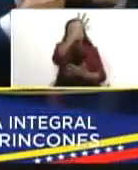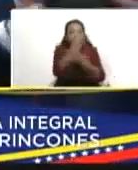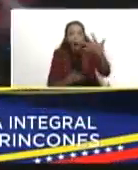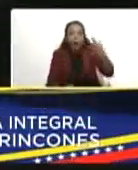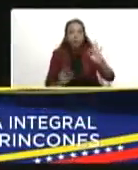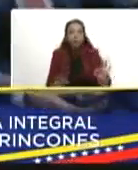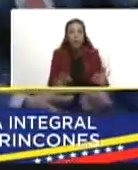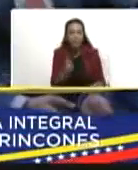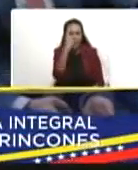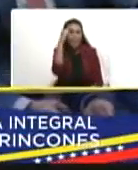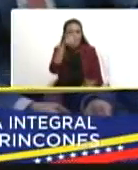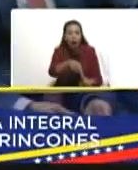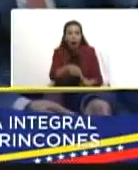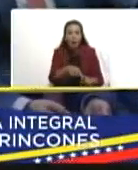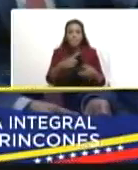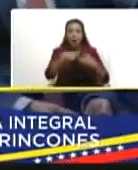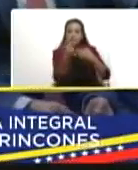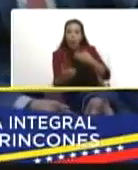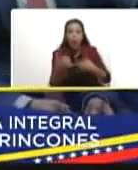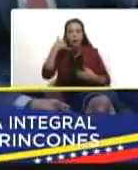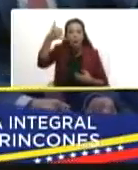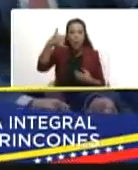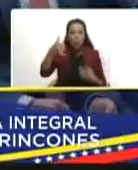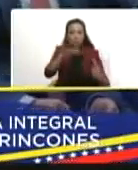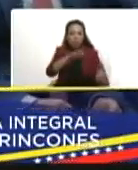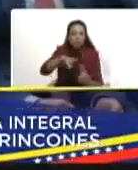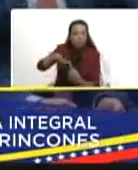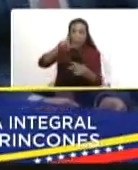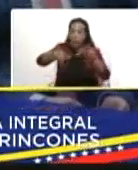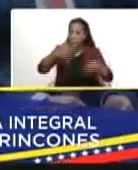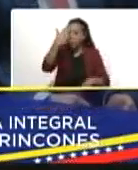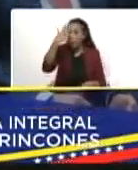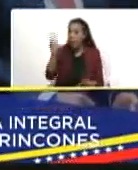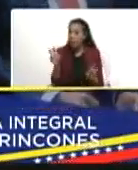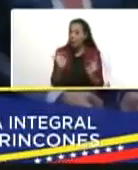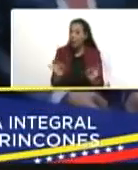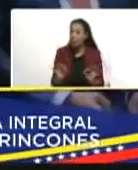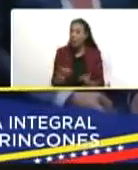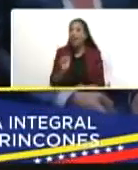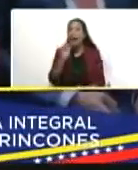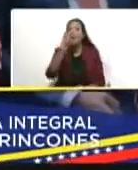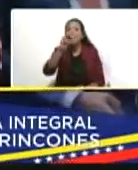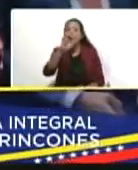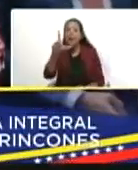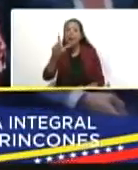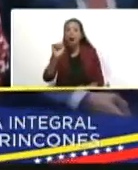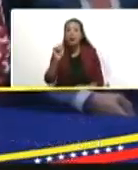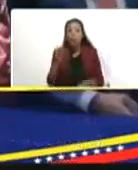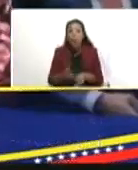que se dedicaban aash tú eres experto en el tema tú